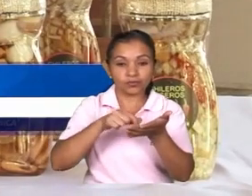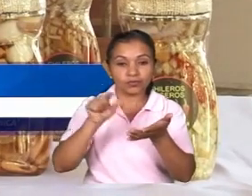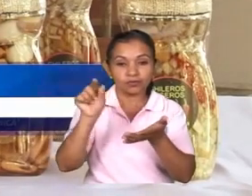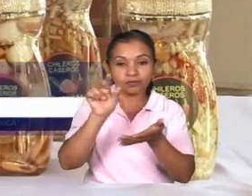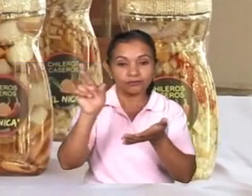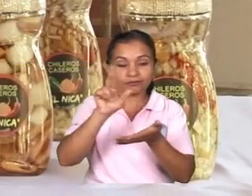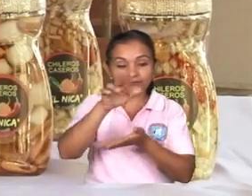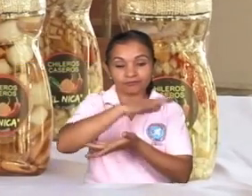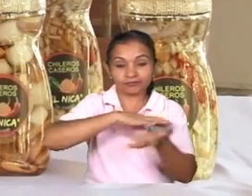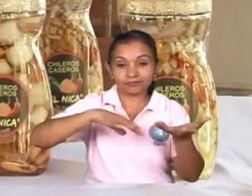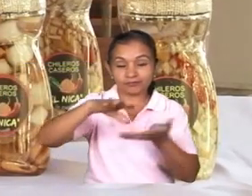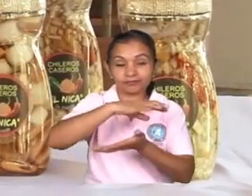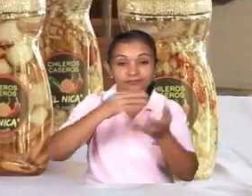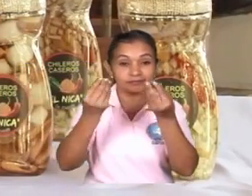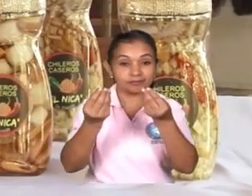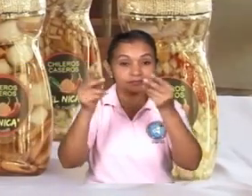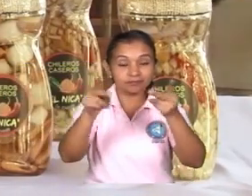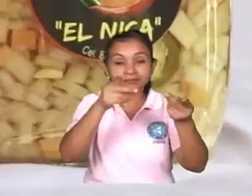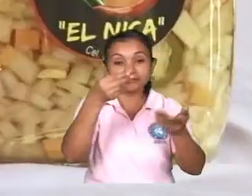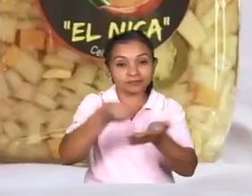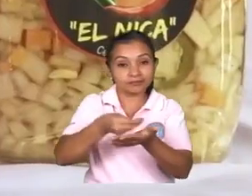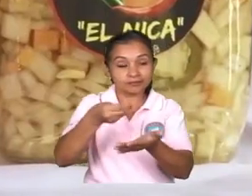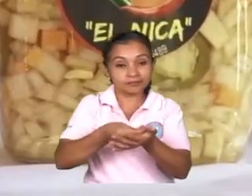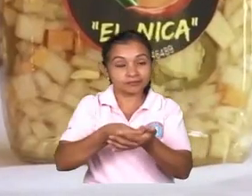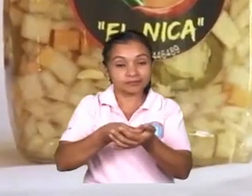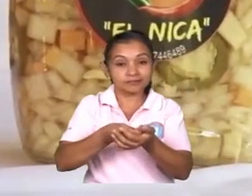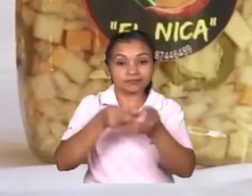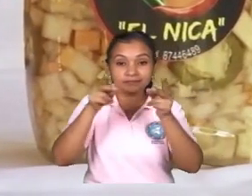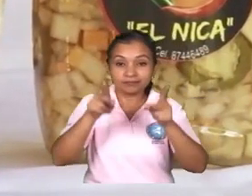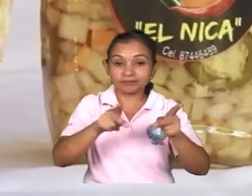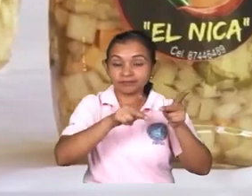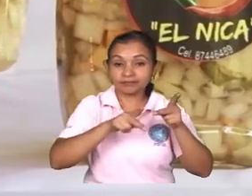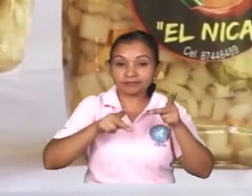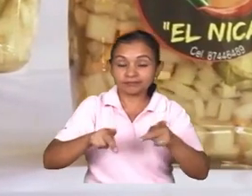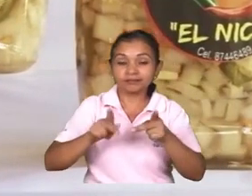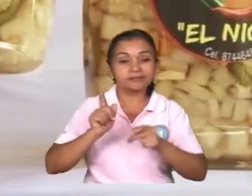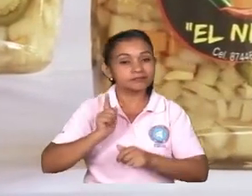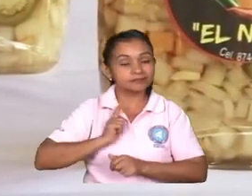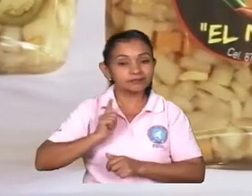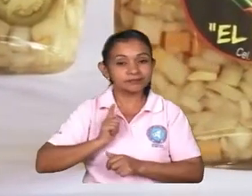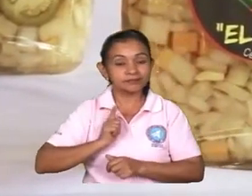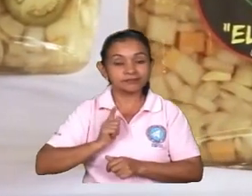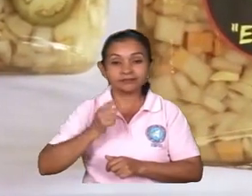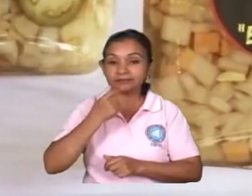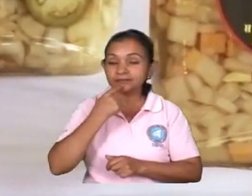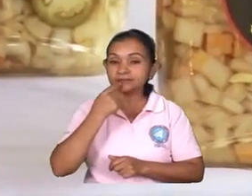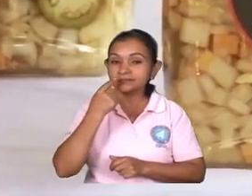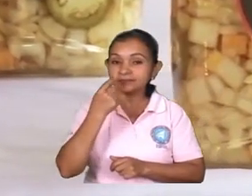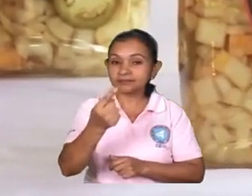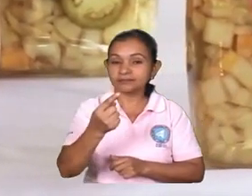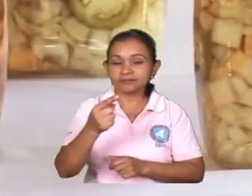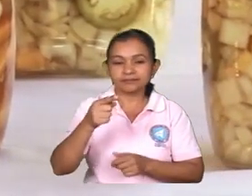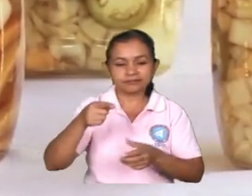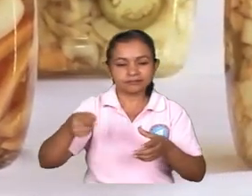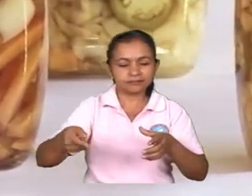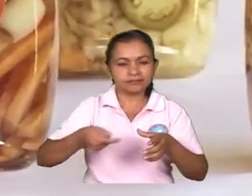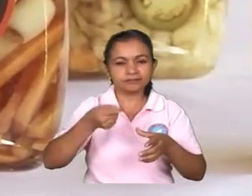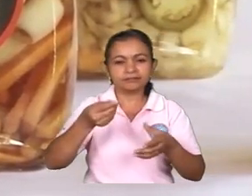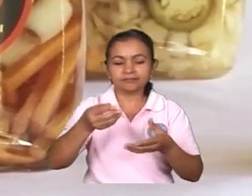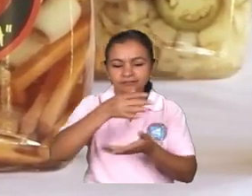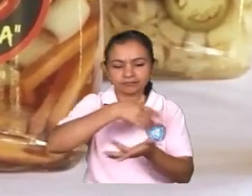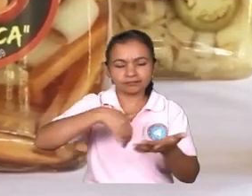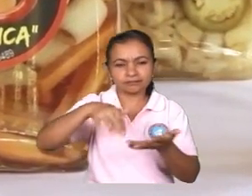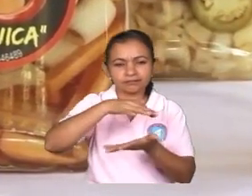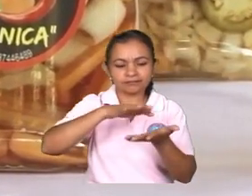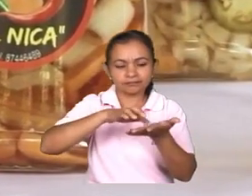mucha gente que nos está llegando a comprar el producto, el público cautivo que ahí estamos teniendo, nos han comentado de que ellos los están comprando para